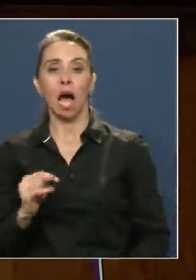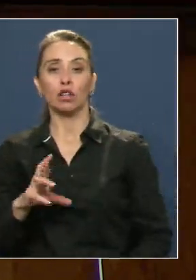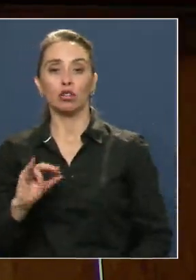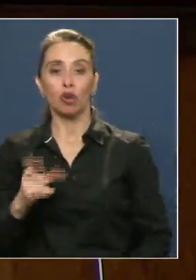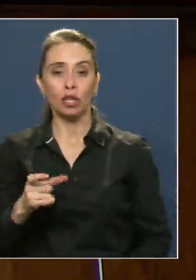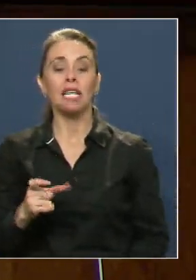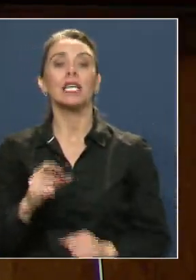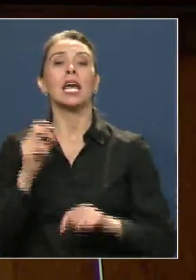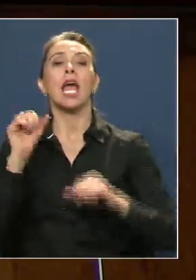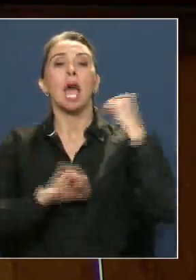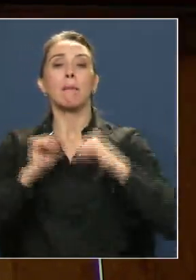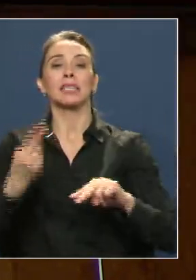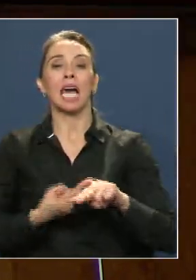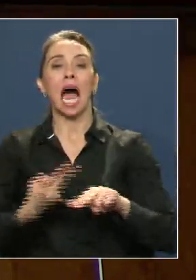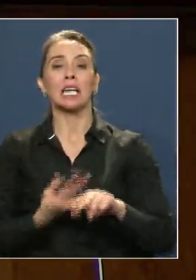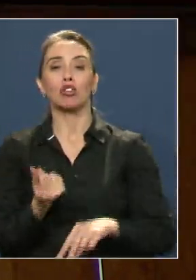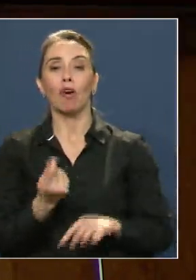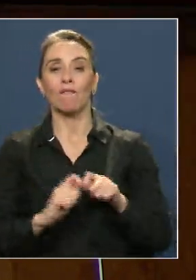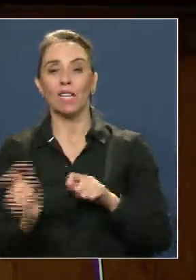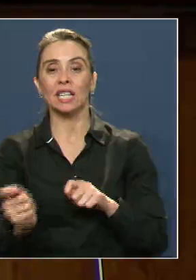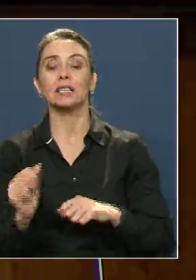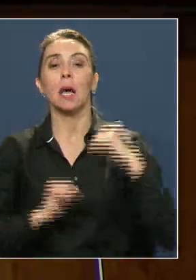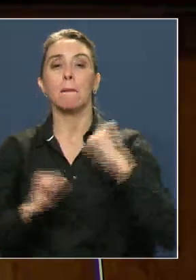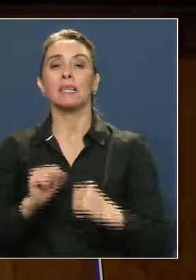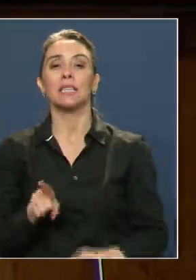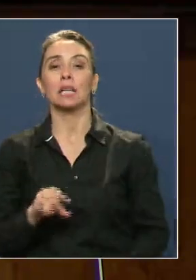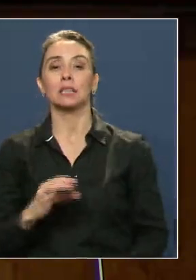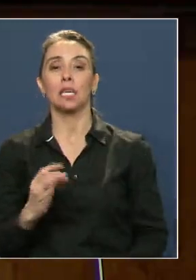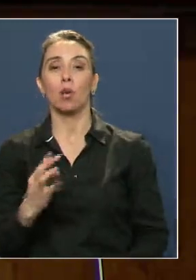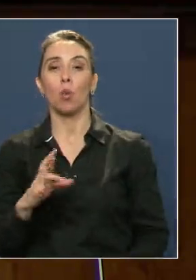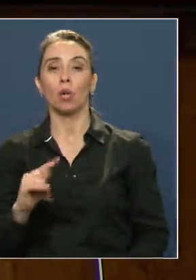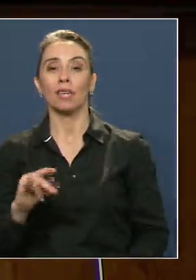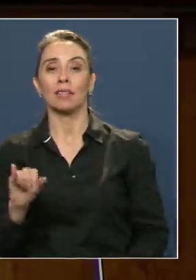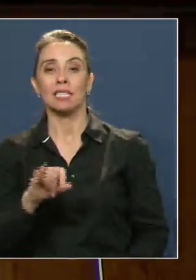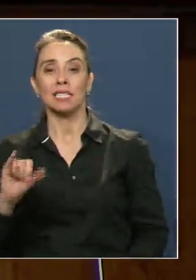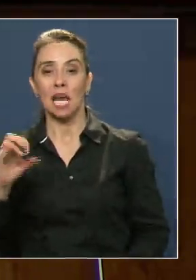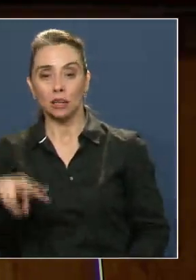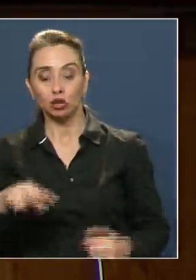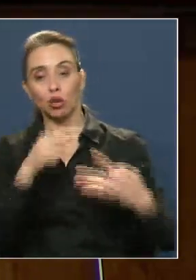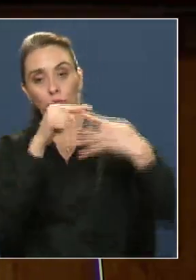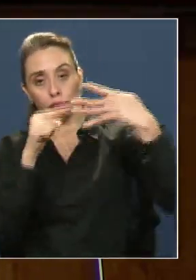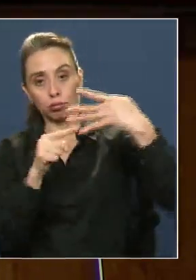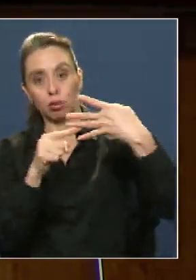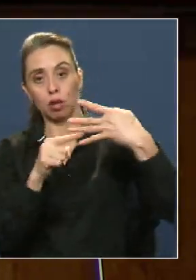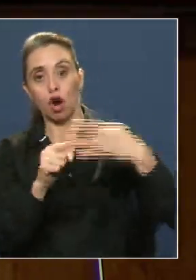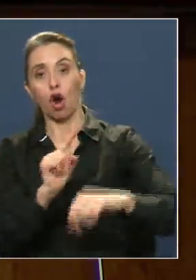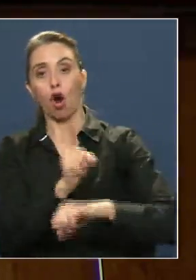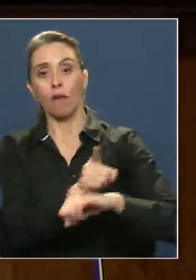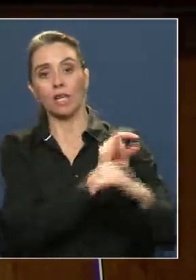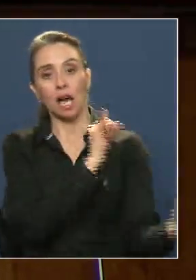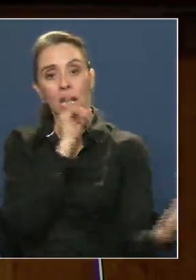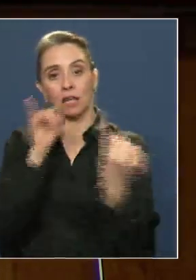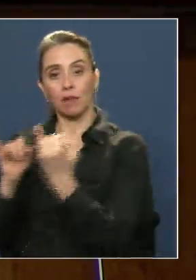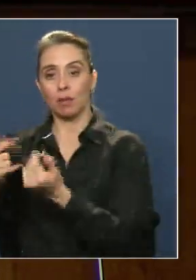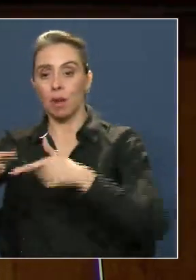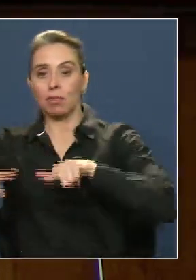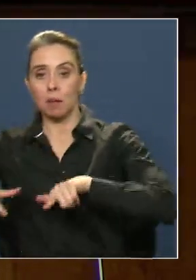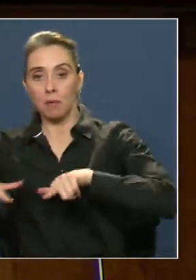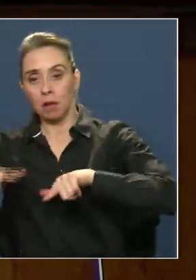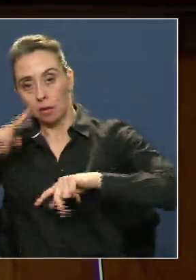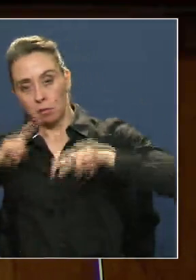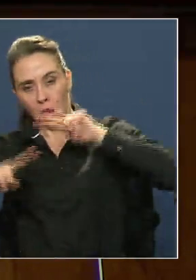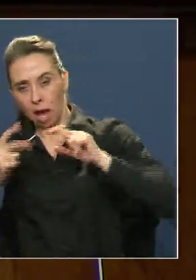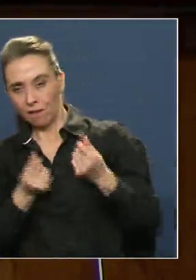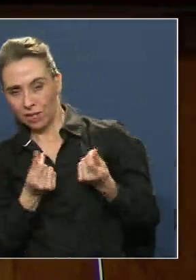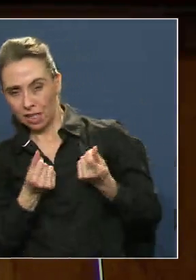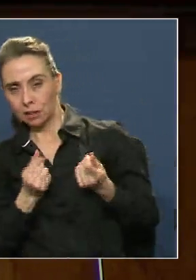arrendamiento financiero, empresas de securitización, entre otras, estarán obligadas a informar a la unidad de análisis financiero todos